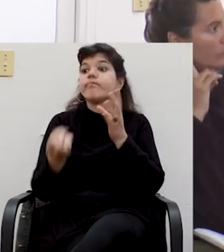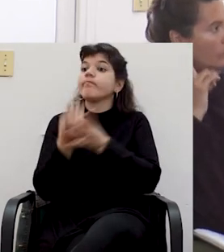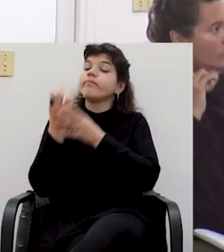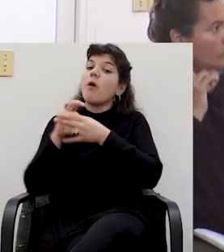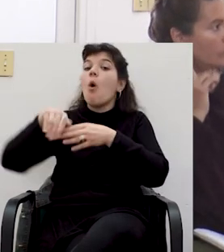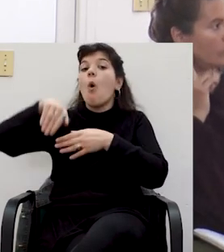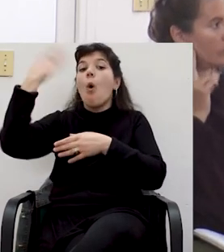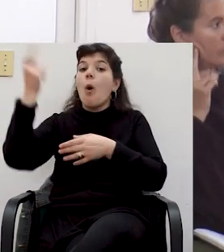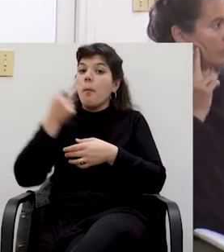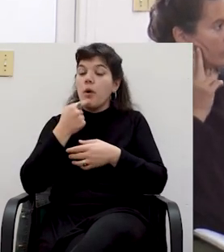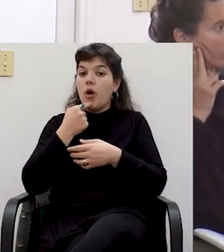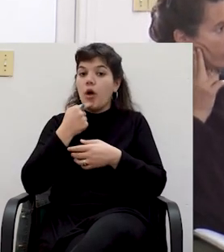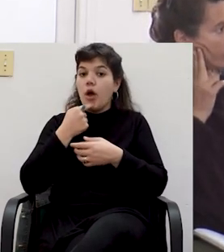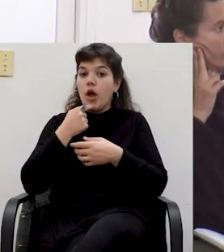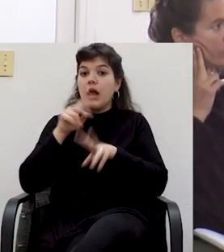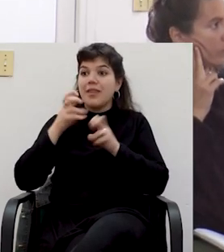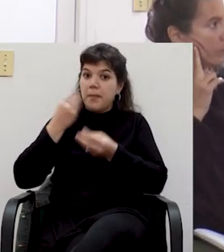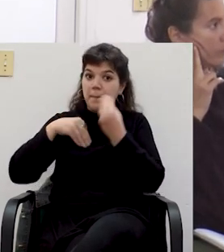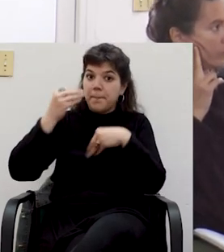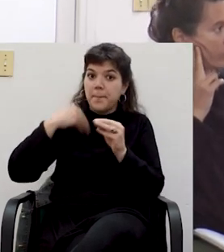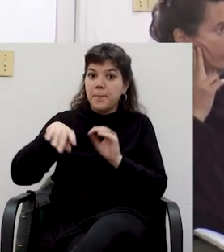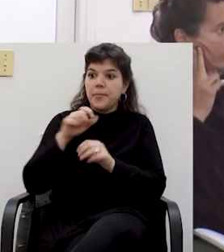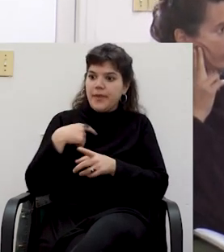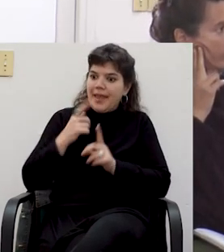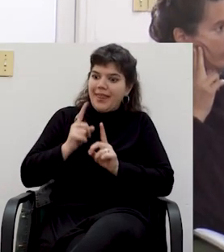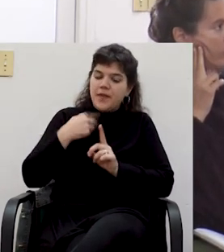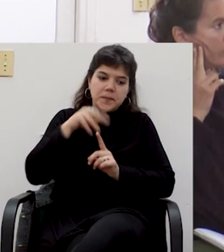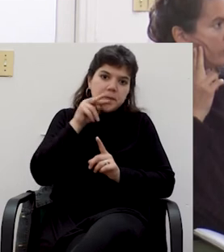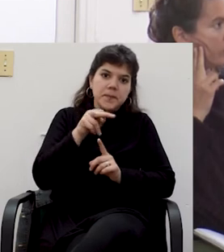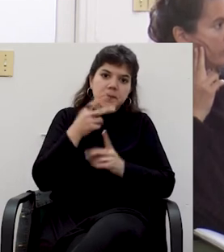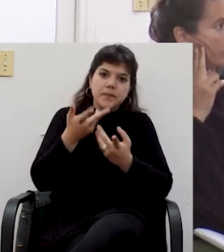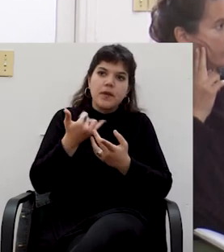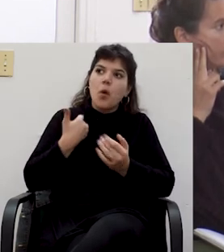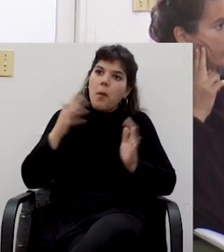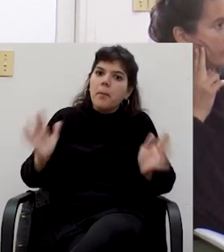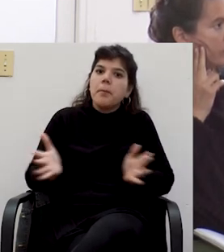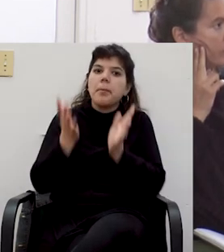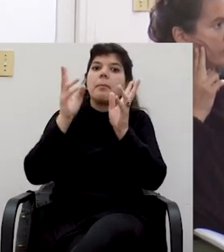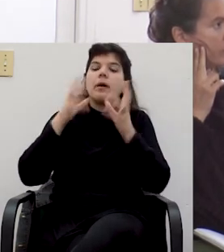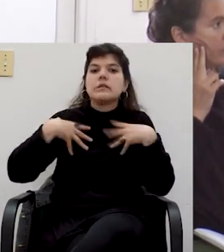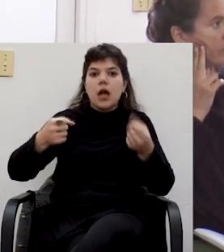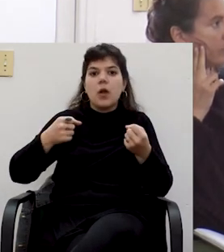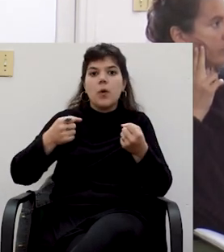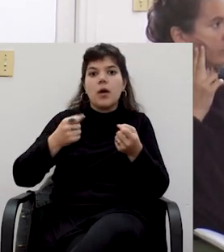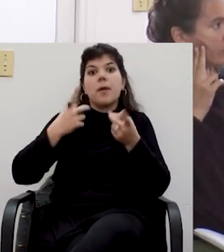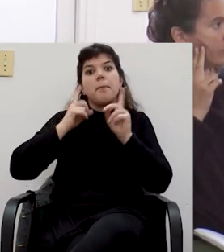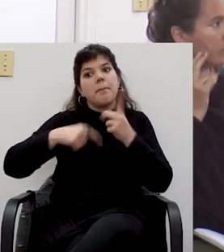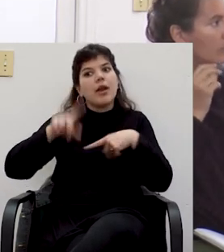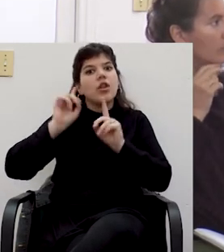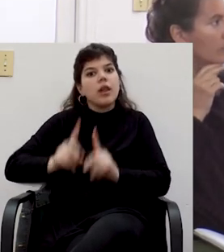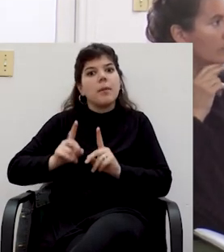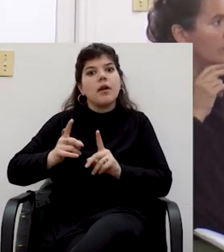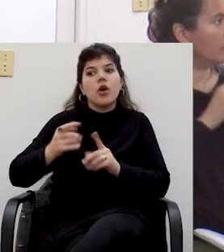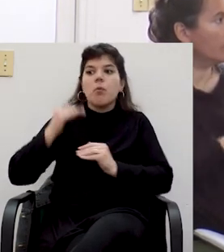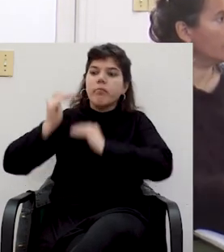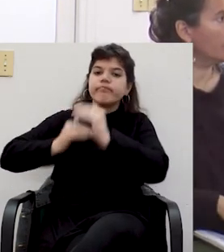tipo de políticas alimentarias que tengan que ver con la promoción en salud y también en lo que tiene que ver